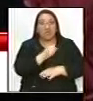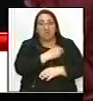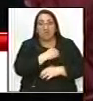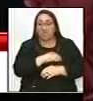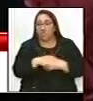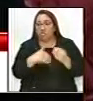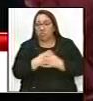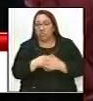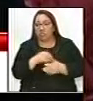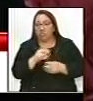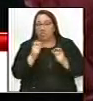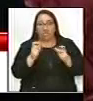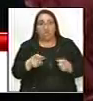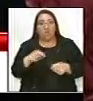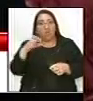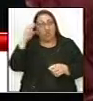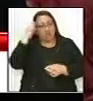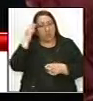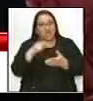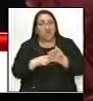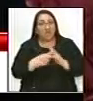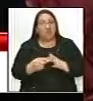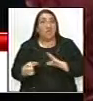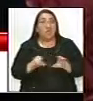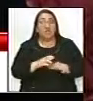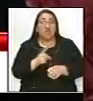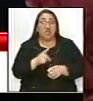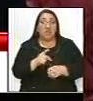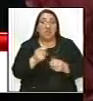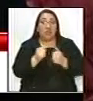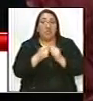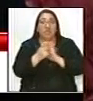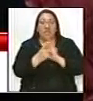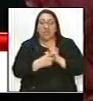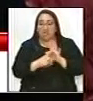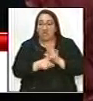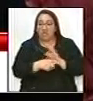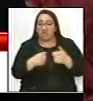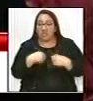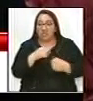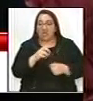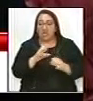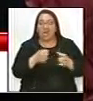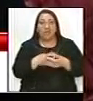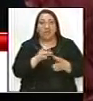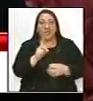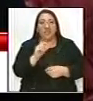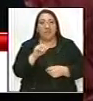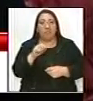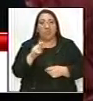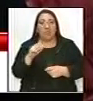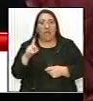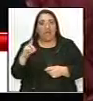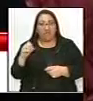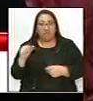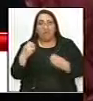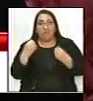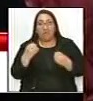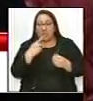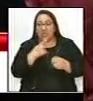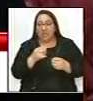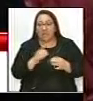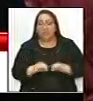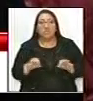todo eso es control político. Y el control político de los decretos legislativos tiene que hacerlo la Cámara de Diputados, porque es la